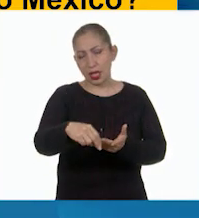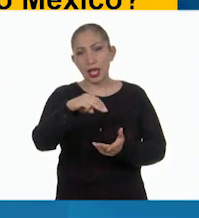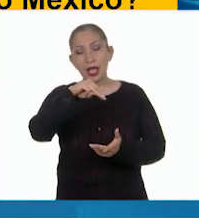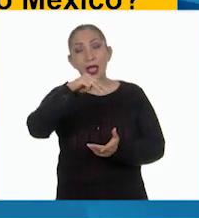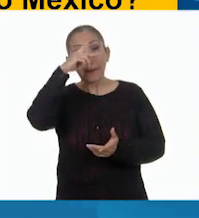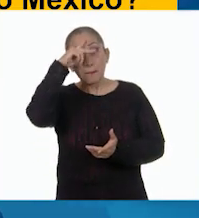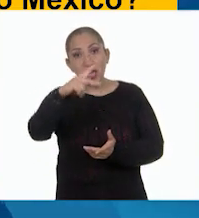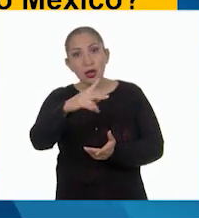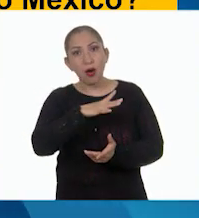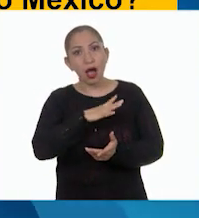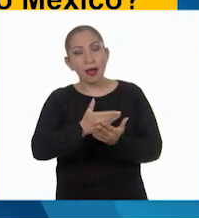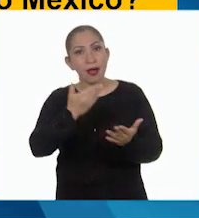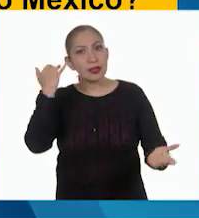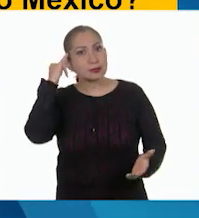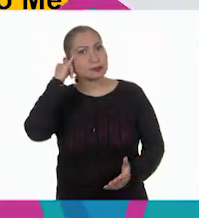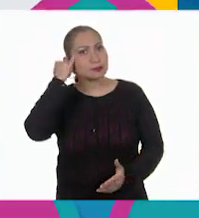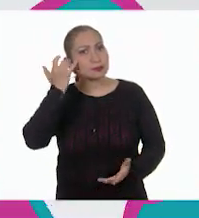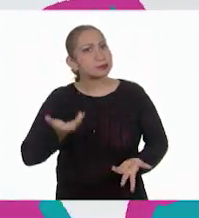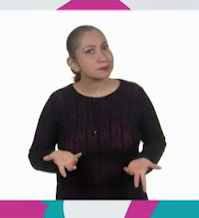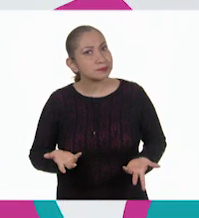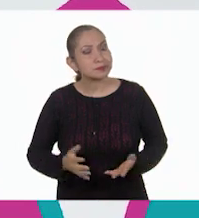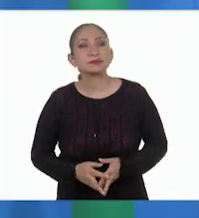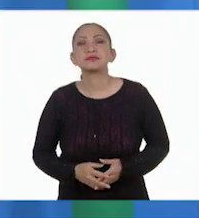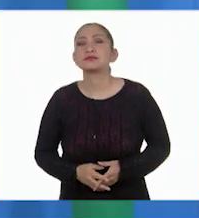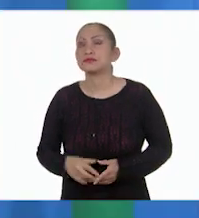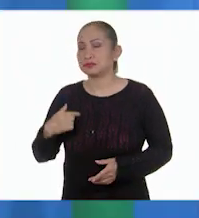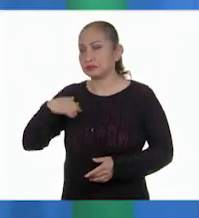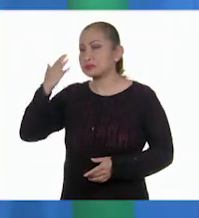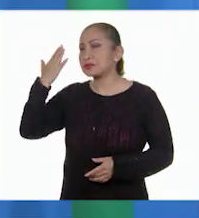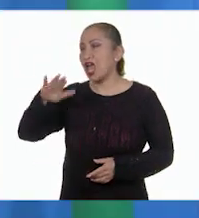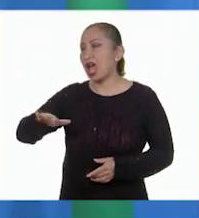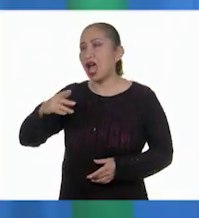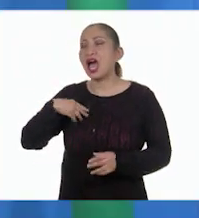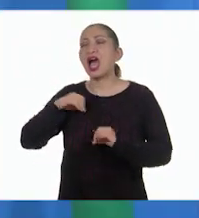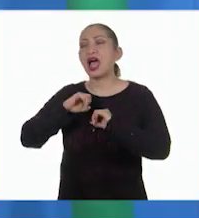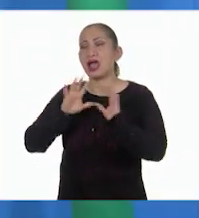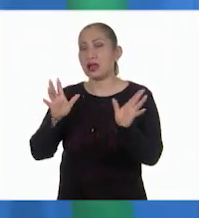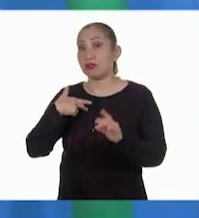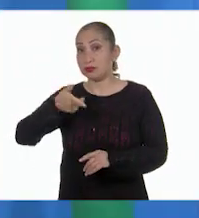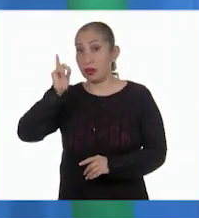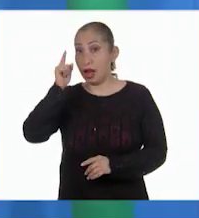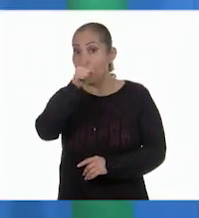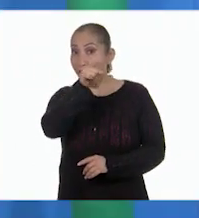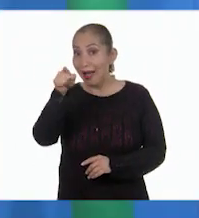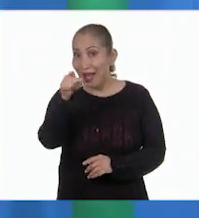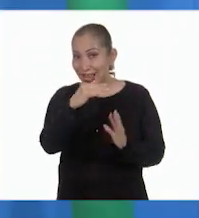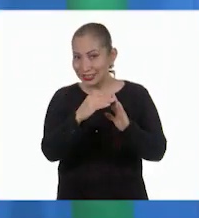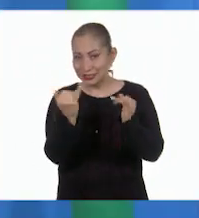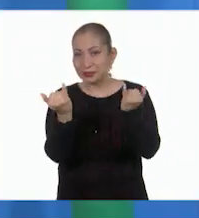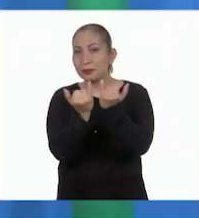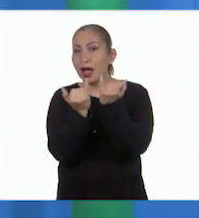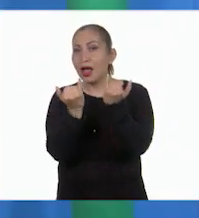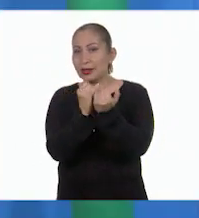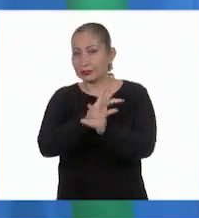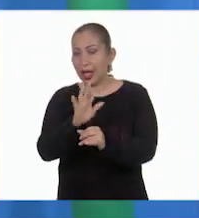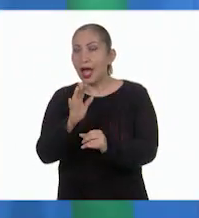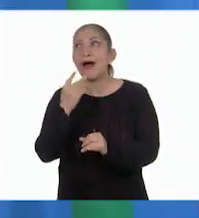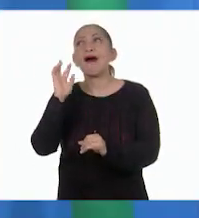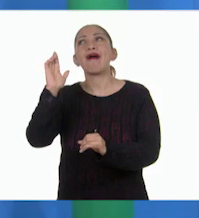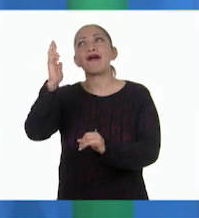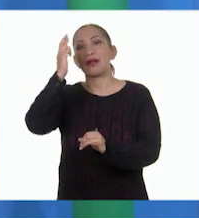como México? Muy bien. Bueno, pues yo ya la tengo súper clara y espero que ustedes ahí en casita también la hayan podido